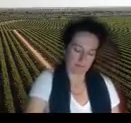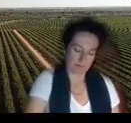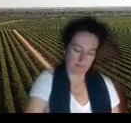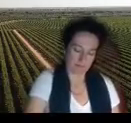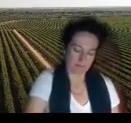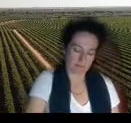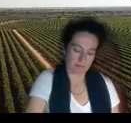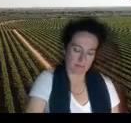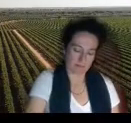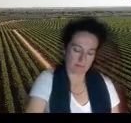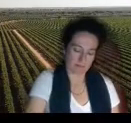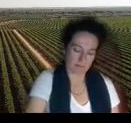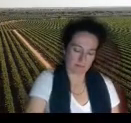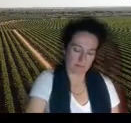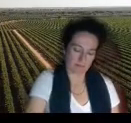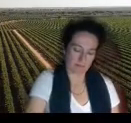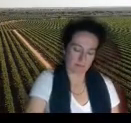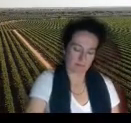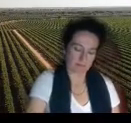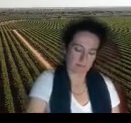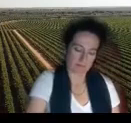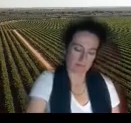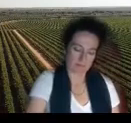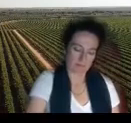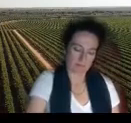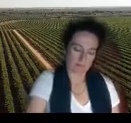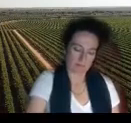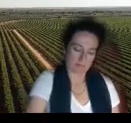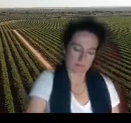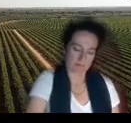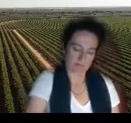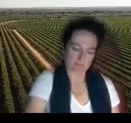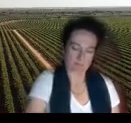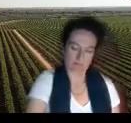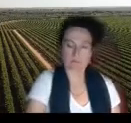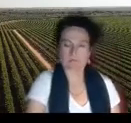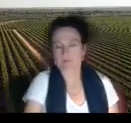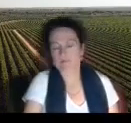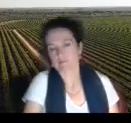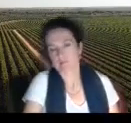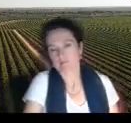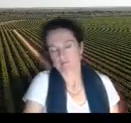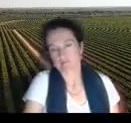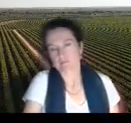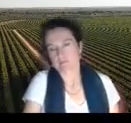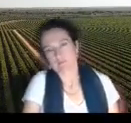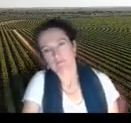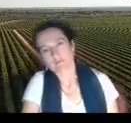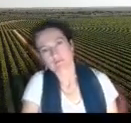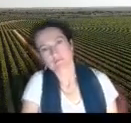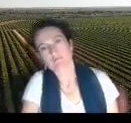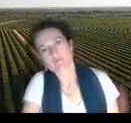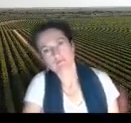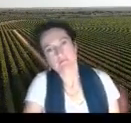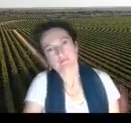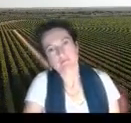labranza, en recintos con más del 10% de pendiente, no labrar en la misma dirección de la pendiente.